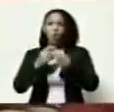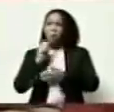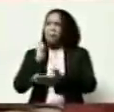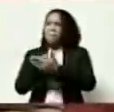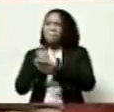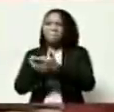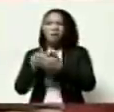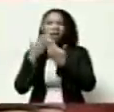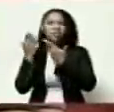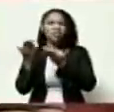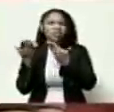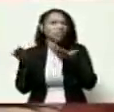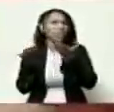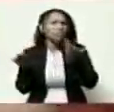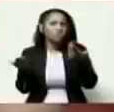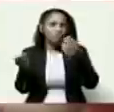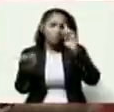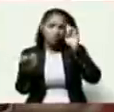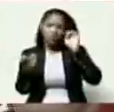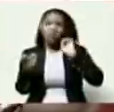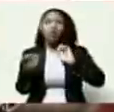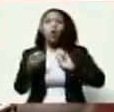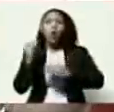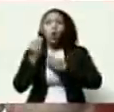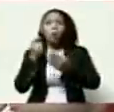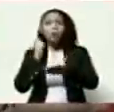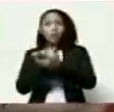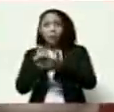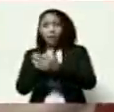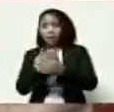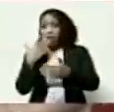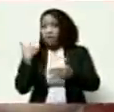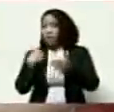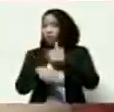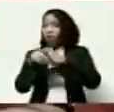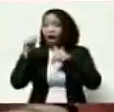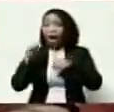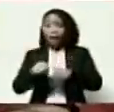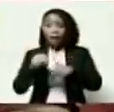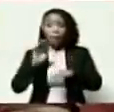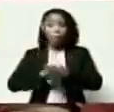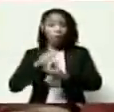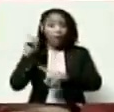eso? ¿Cómo se lo pagan? Se fueron de aquí por corruptos.